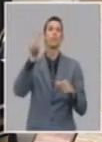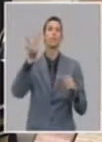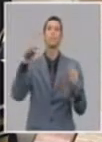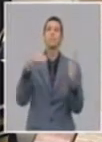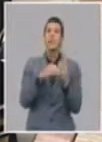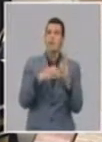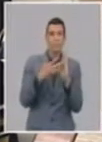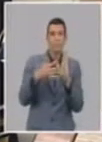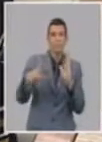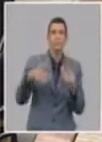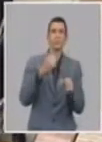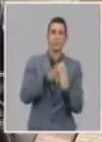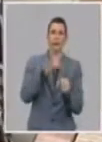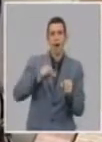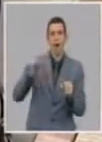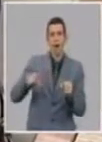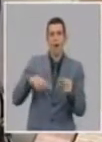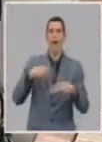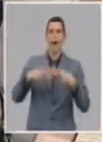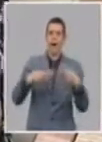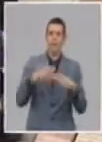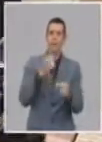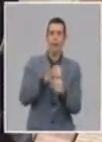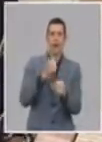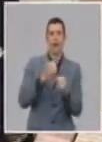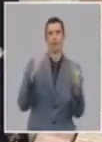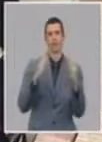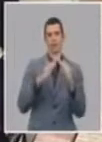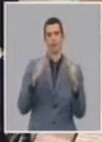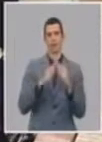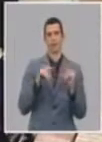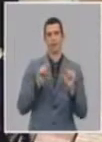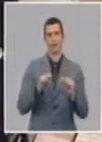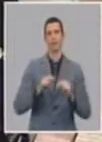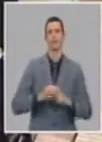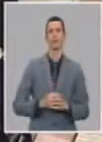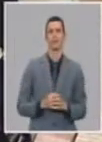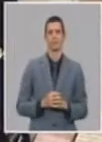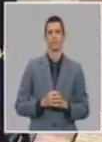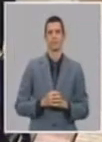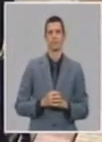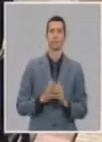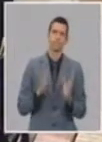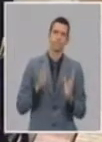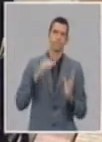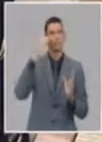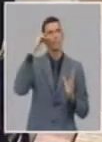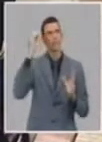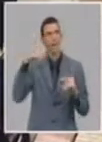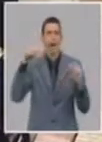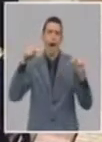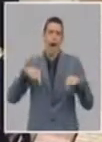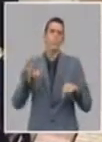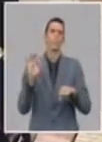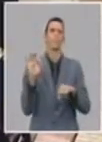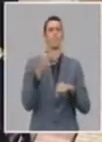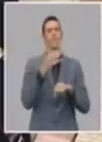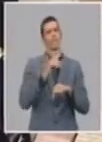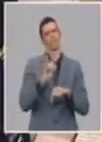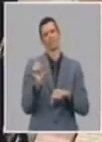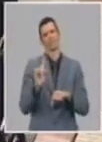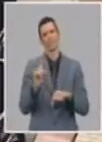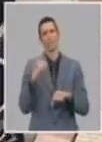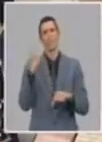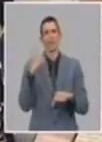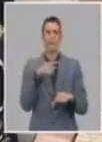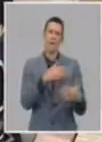112.141 trabajadores en esta modalidad. Estamos conscientes de que aún no es lo que se requiere ni las posibilidades que tienen las entidades.